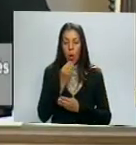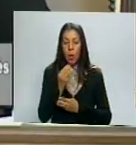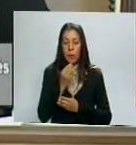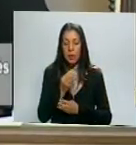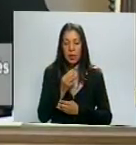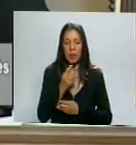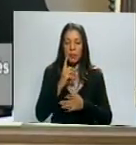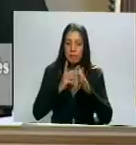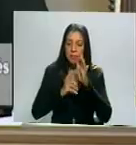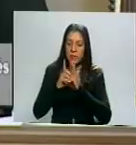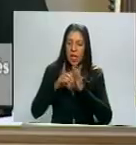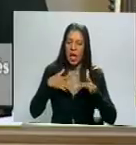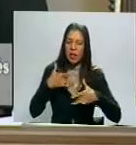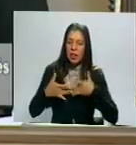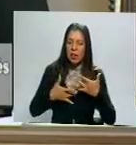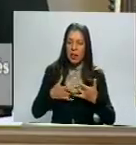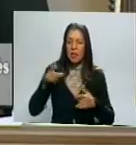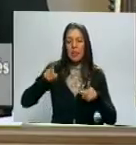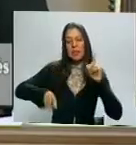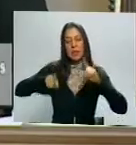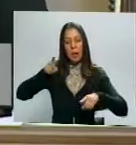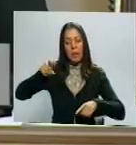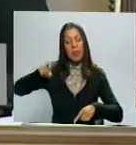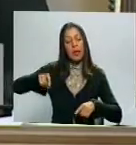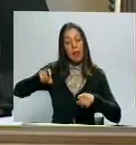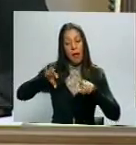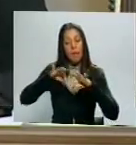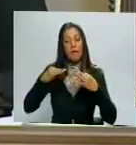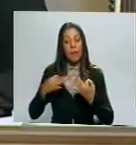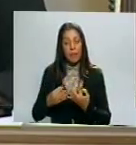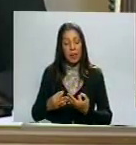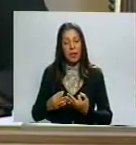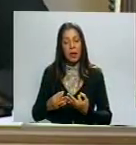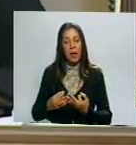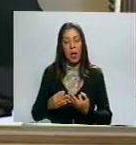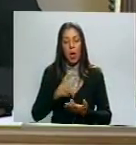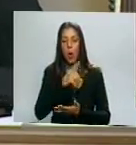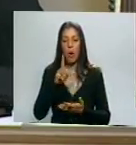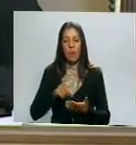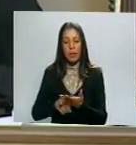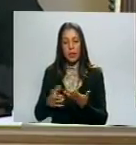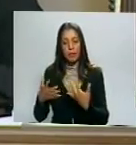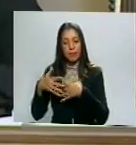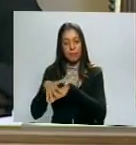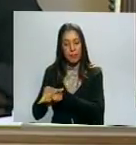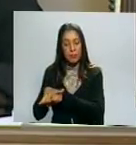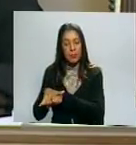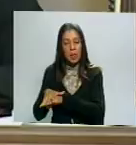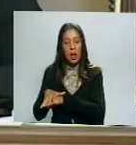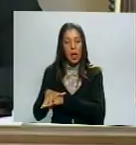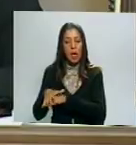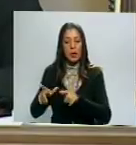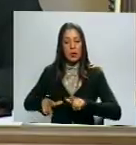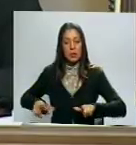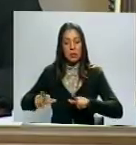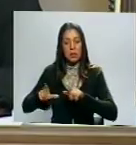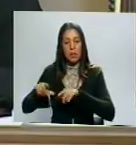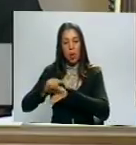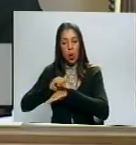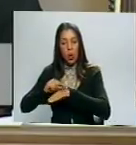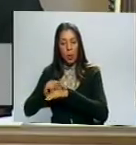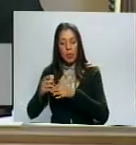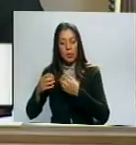serán desarrolladas en función de las necesidades de la familia, en absoluta vinculación con el territorio y